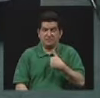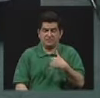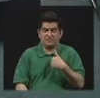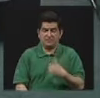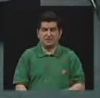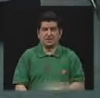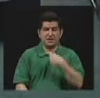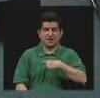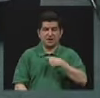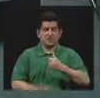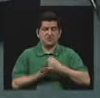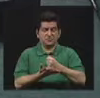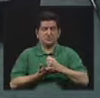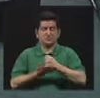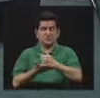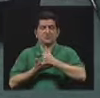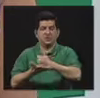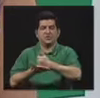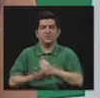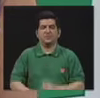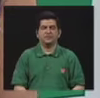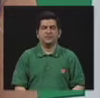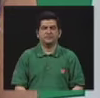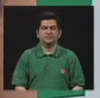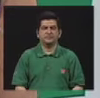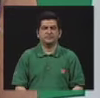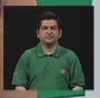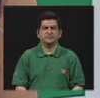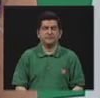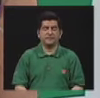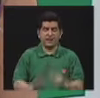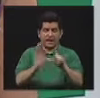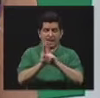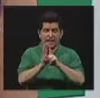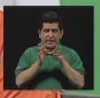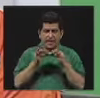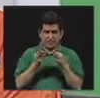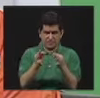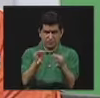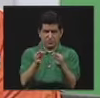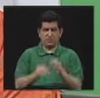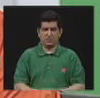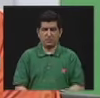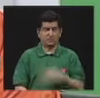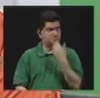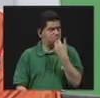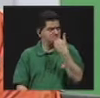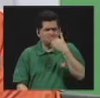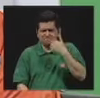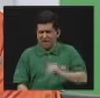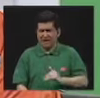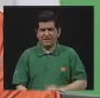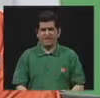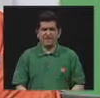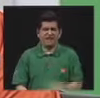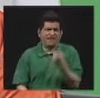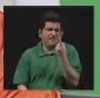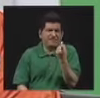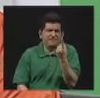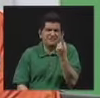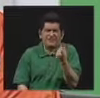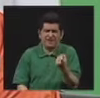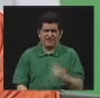ciertos deseos de colaboración. La ley de turismo es básicamente malísima, es pobre,